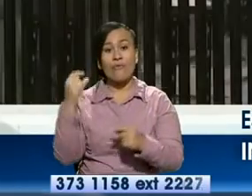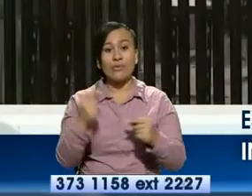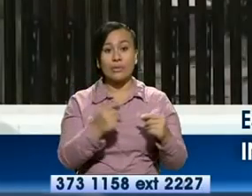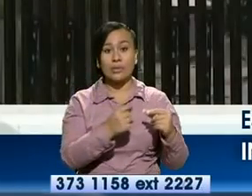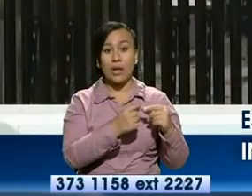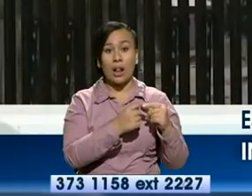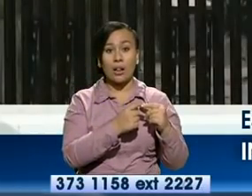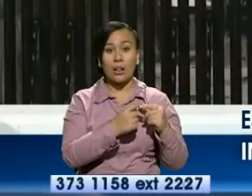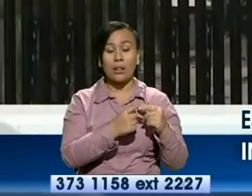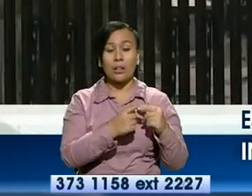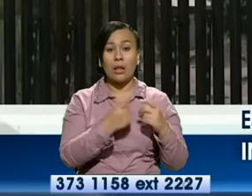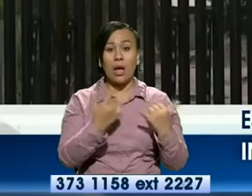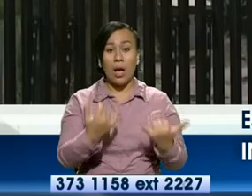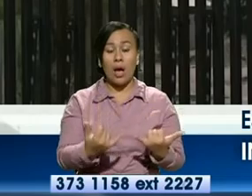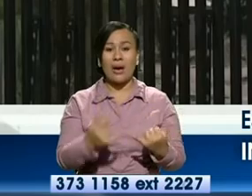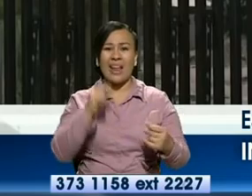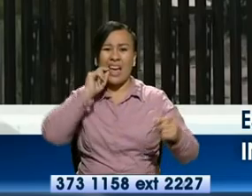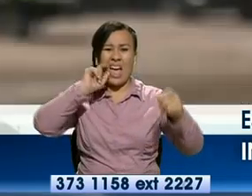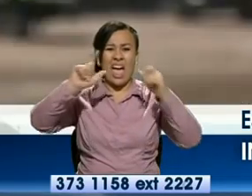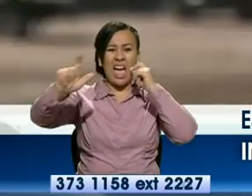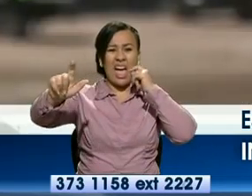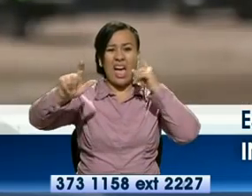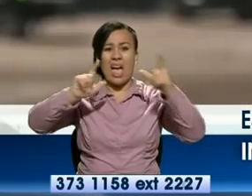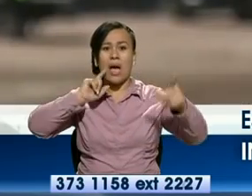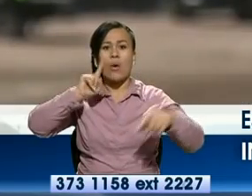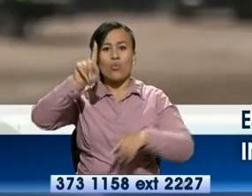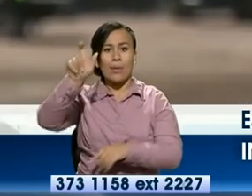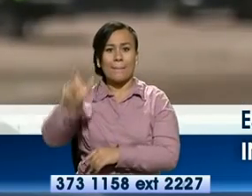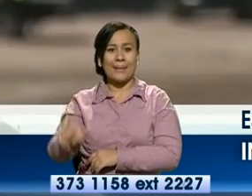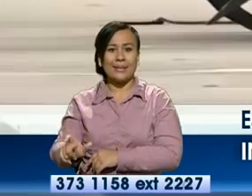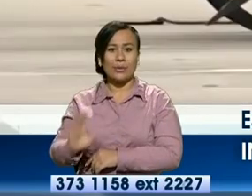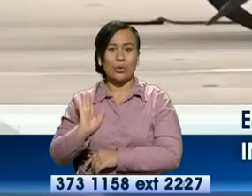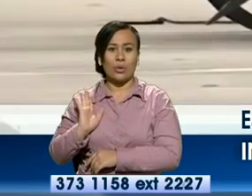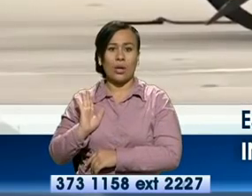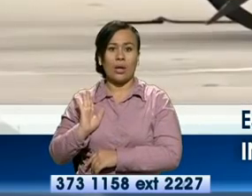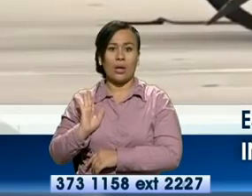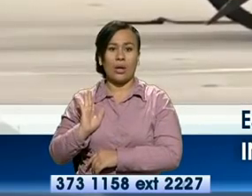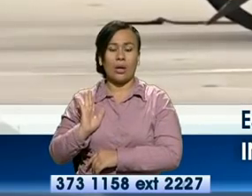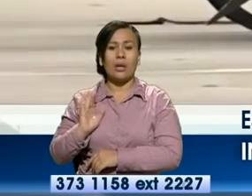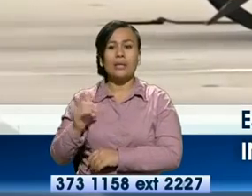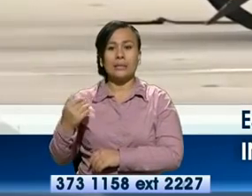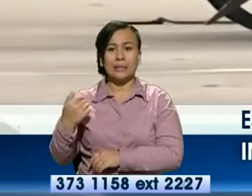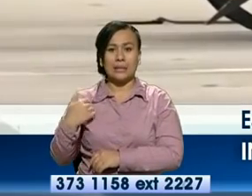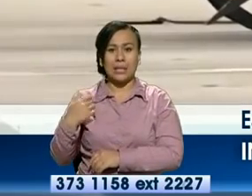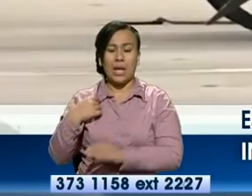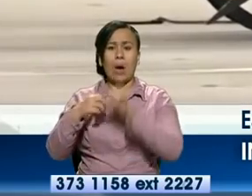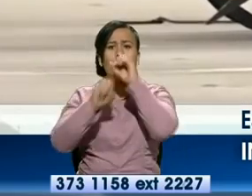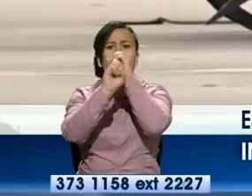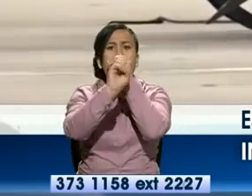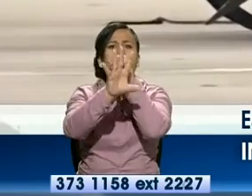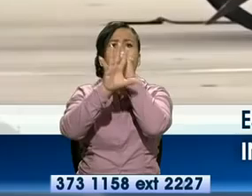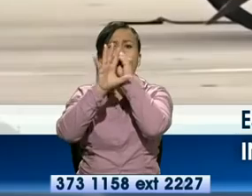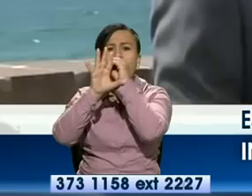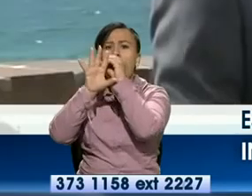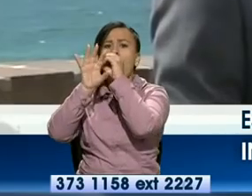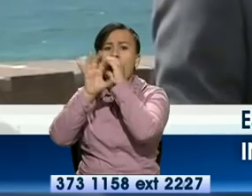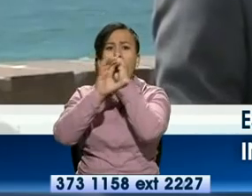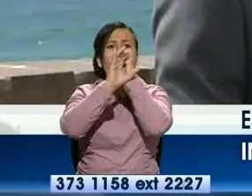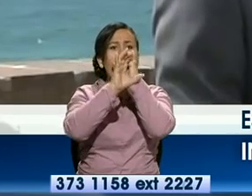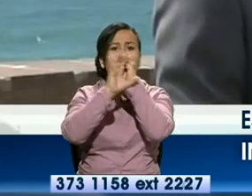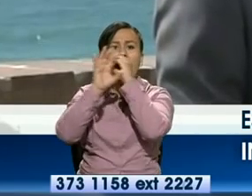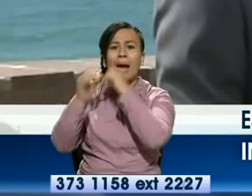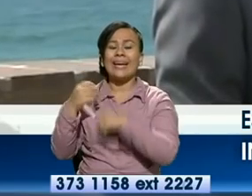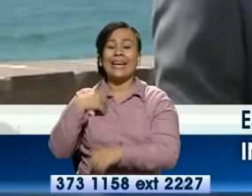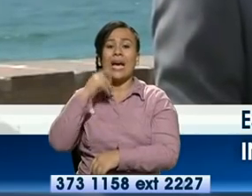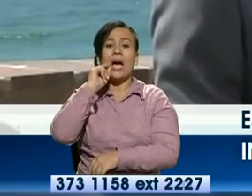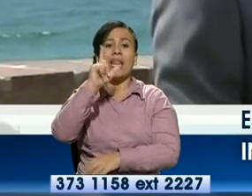se vio interrumpido por los gritos por parte de un ciudadano, el cual se encontraba con un megáfono, manifestándose desde el